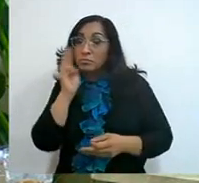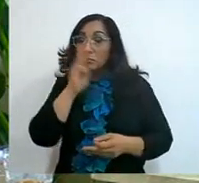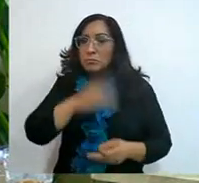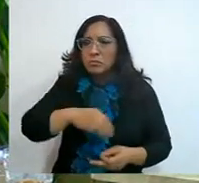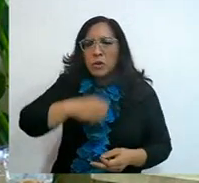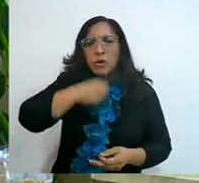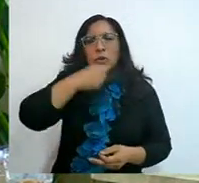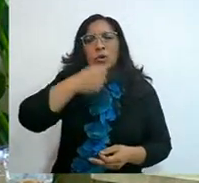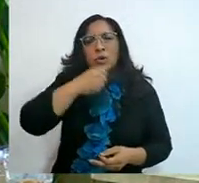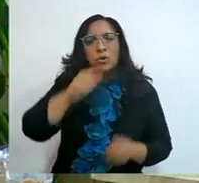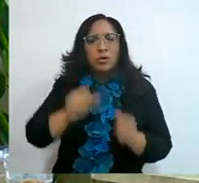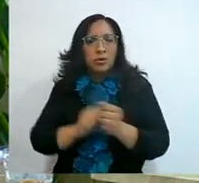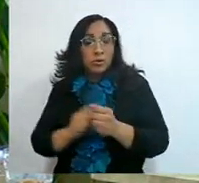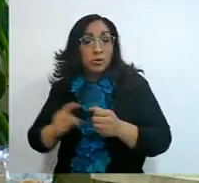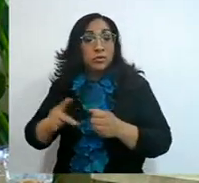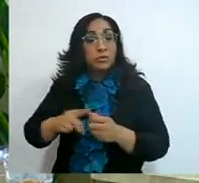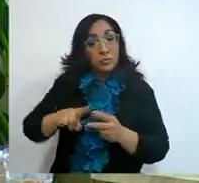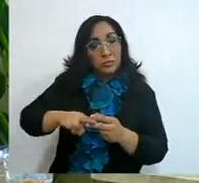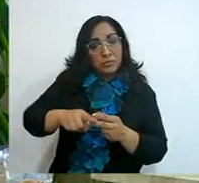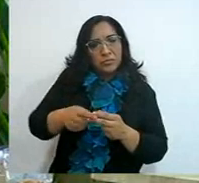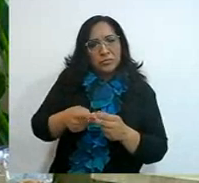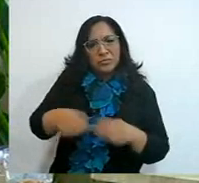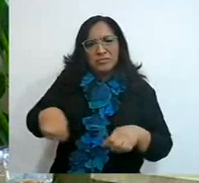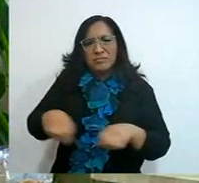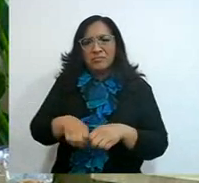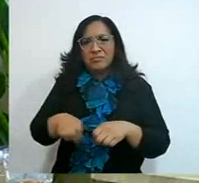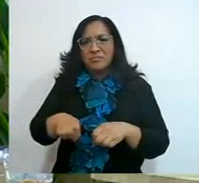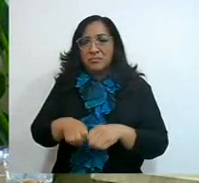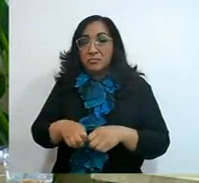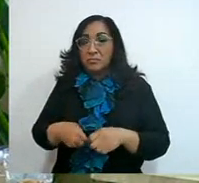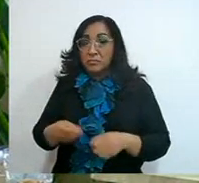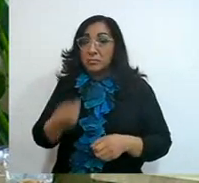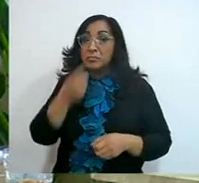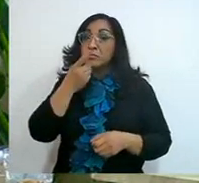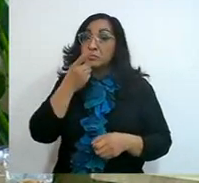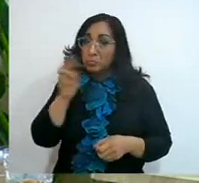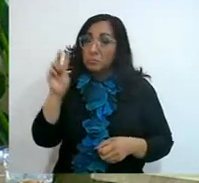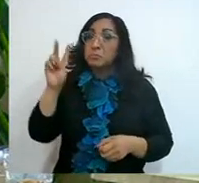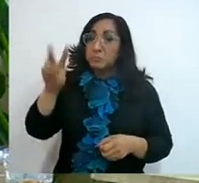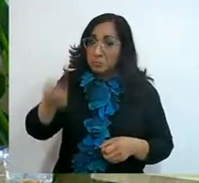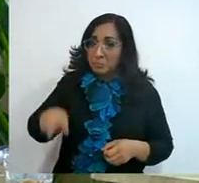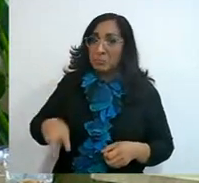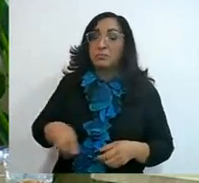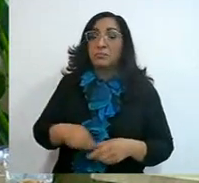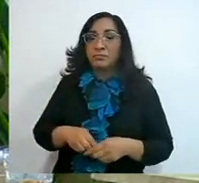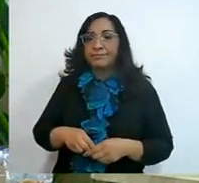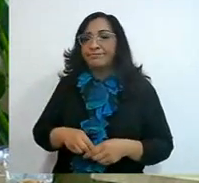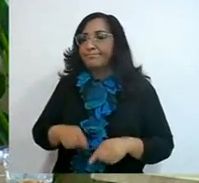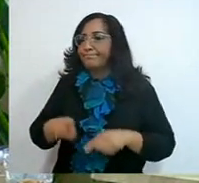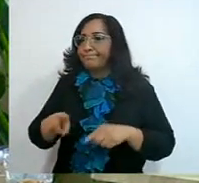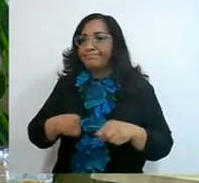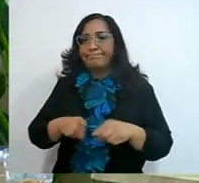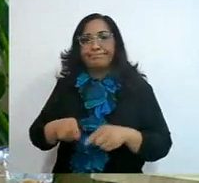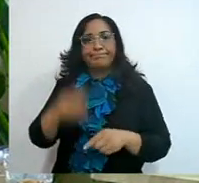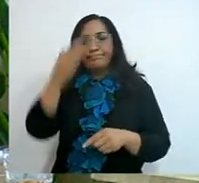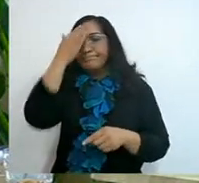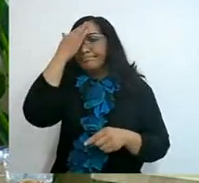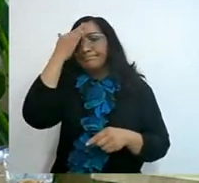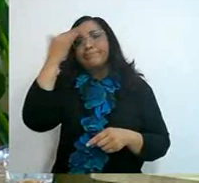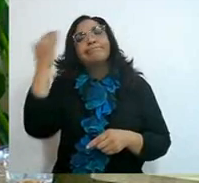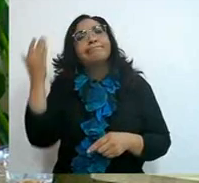algo, y empezamos nosotros como a aseverar aquello, hermanos, usted no sabe